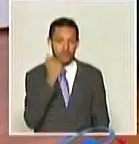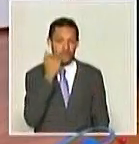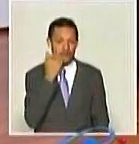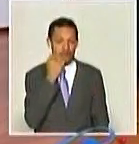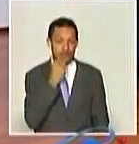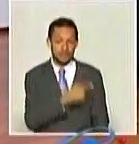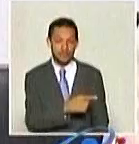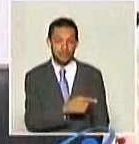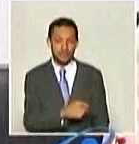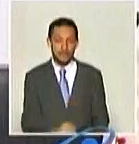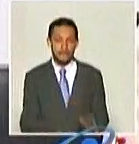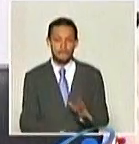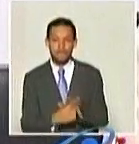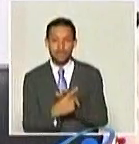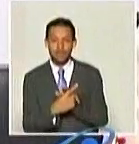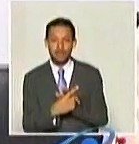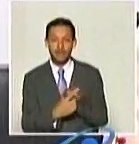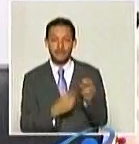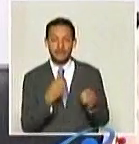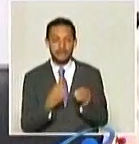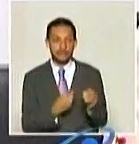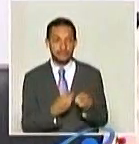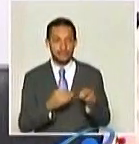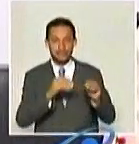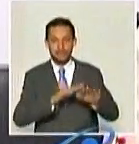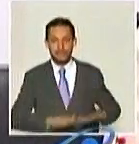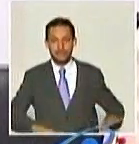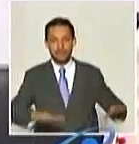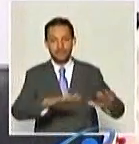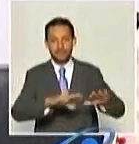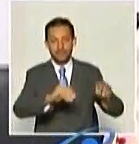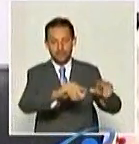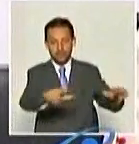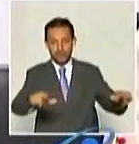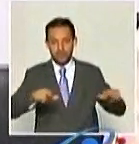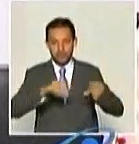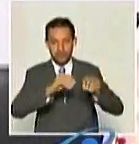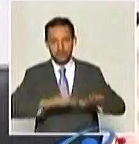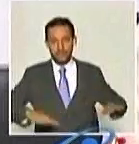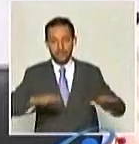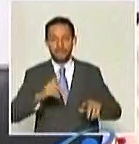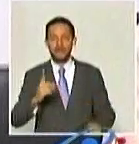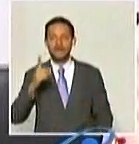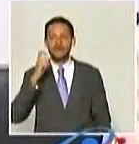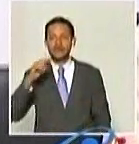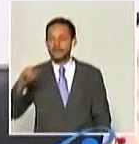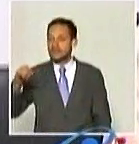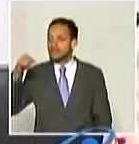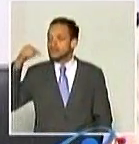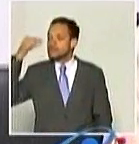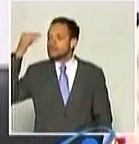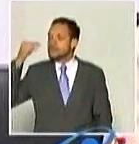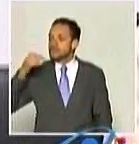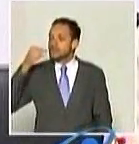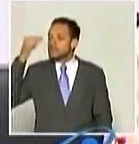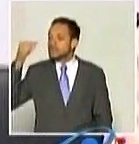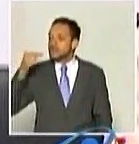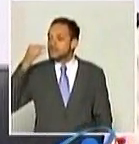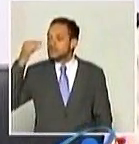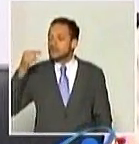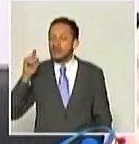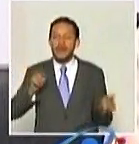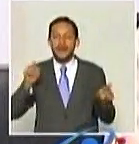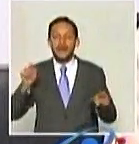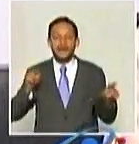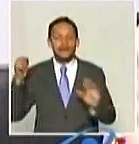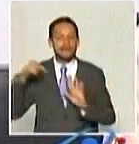existe un terreno que es el terreno ácido y el terreno falto de oxígeno. A eso se reduce, por ejemplo, algunos